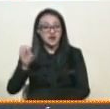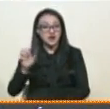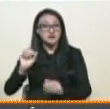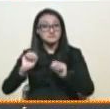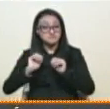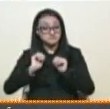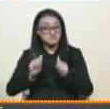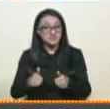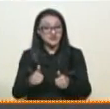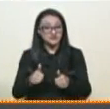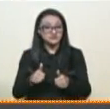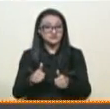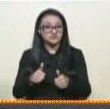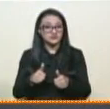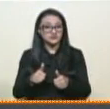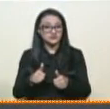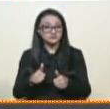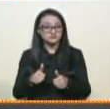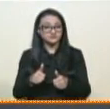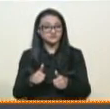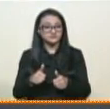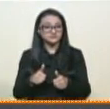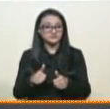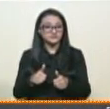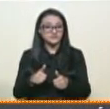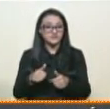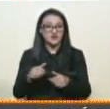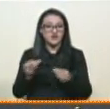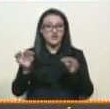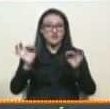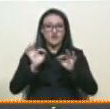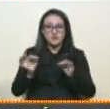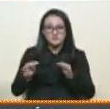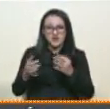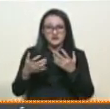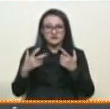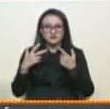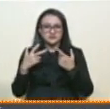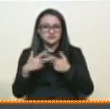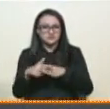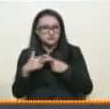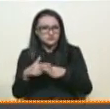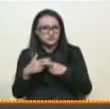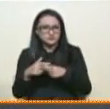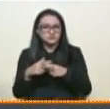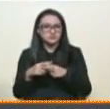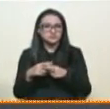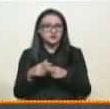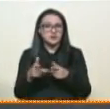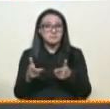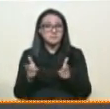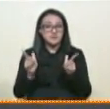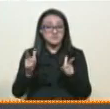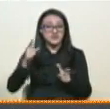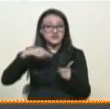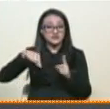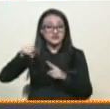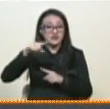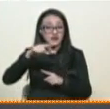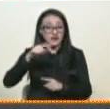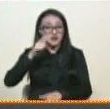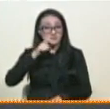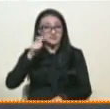lo que es la generación de herramientas que permitan a todos los actores que intervienen en la